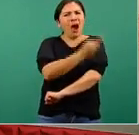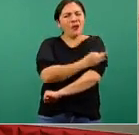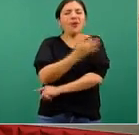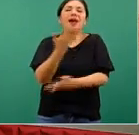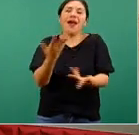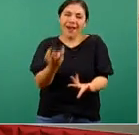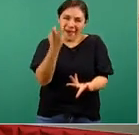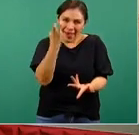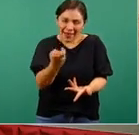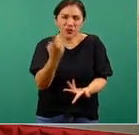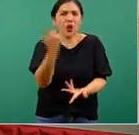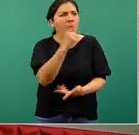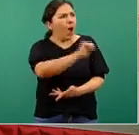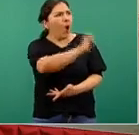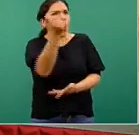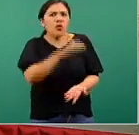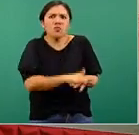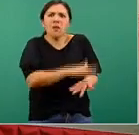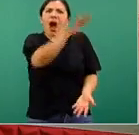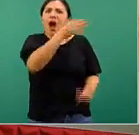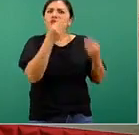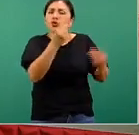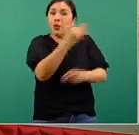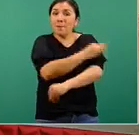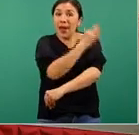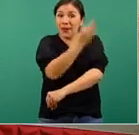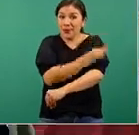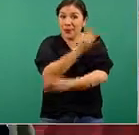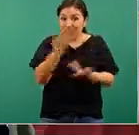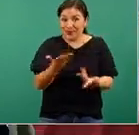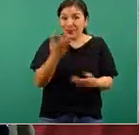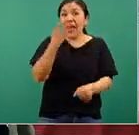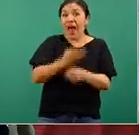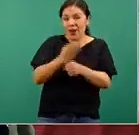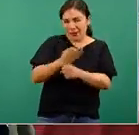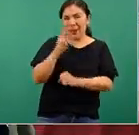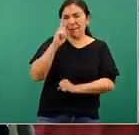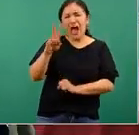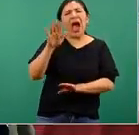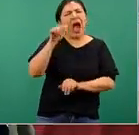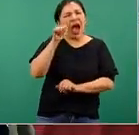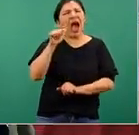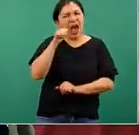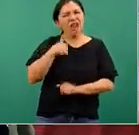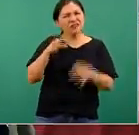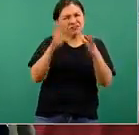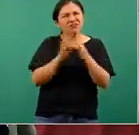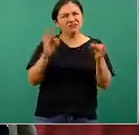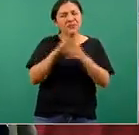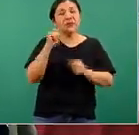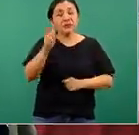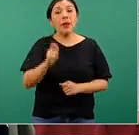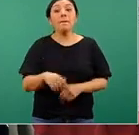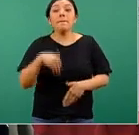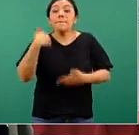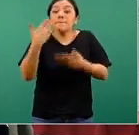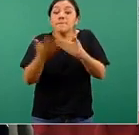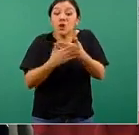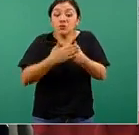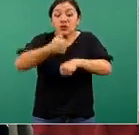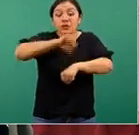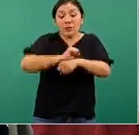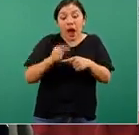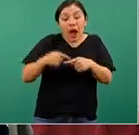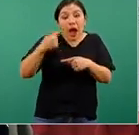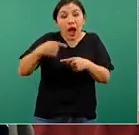vacunación comparado con otros días. Lo que veremos, y lo platicábamos también ayer, en las próximas pocas